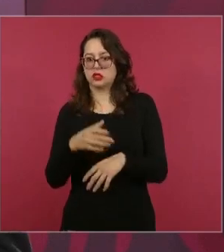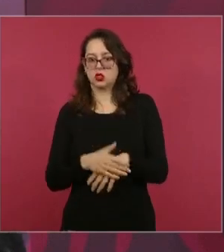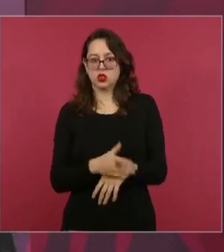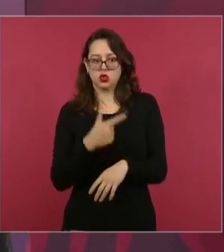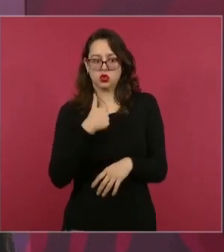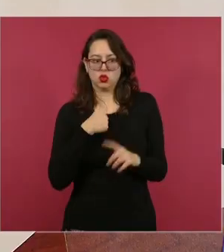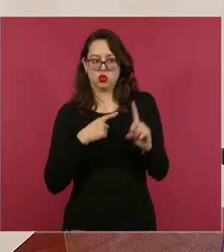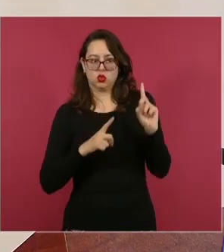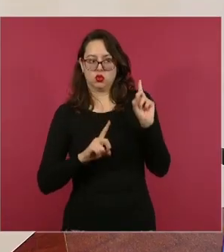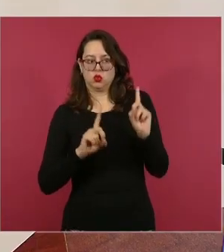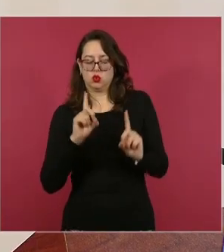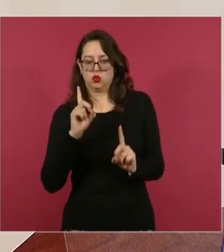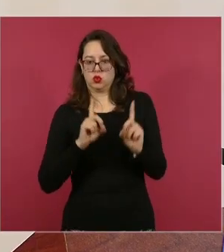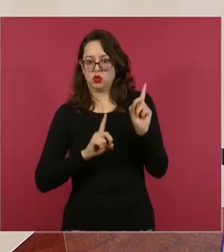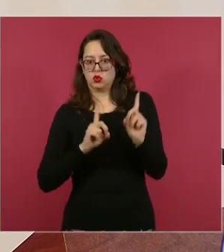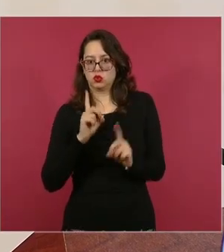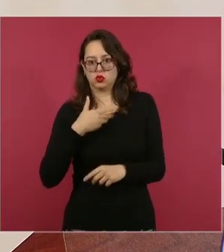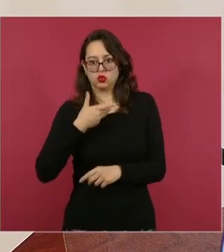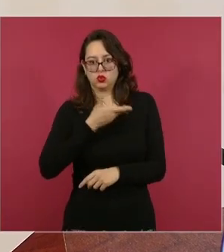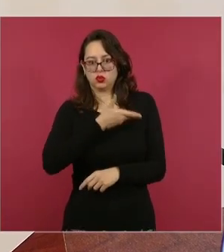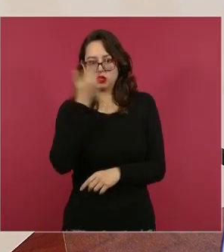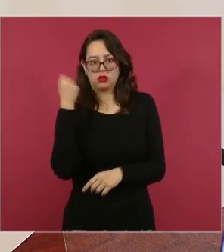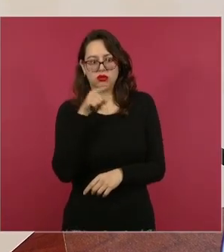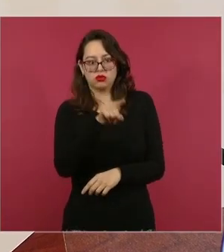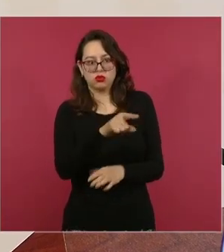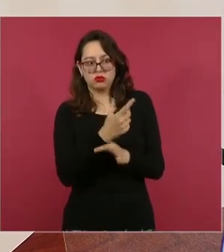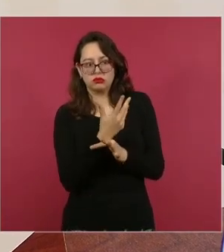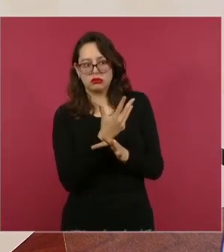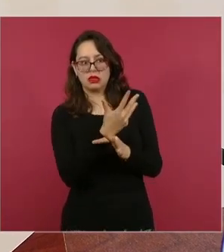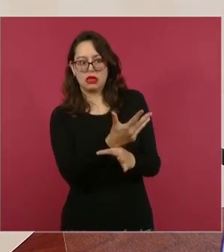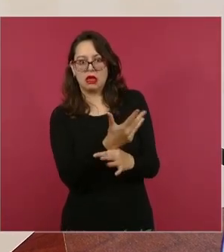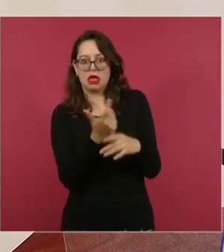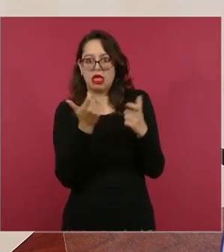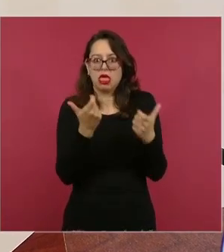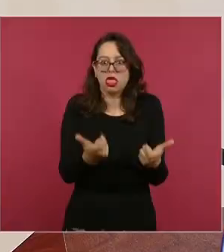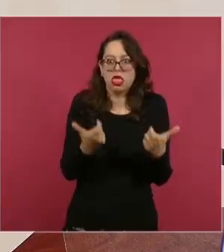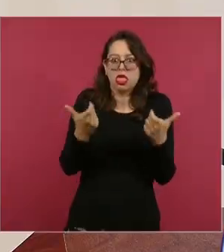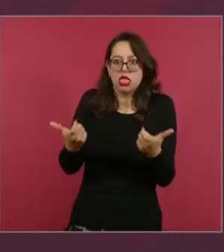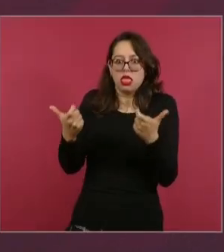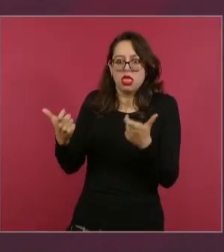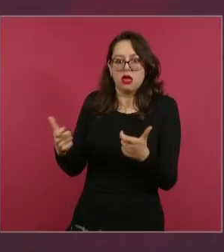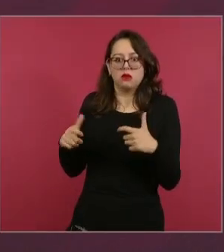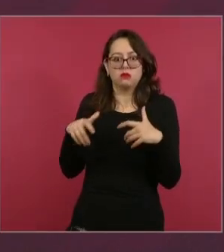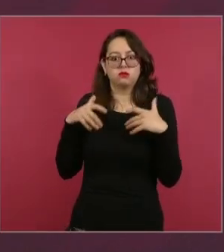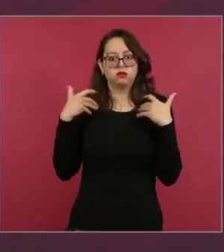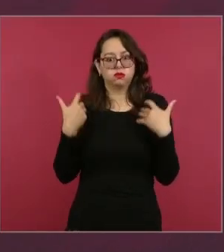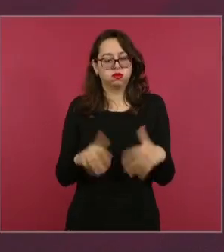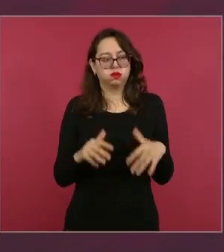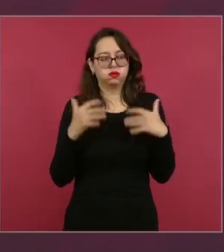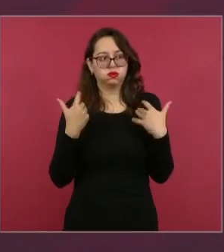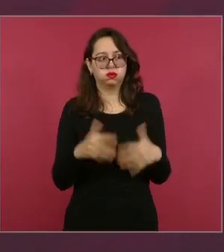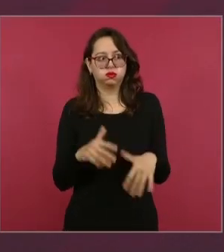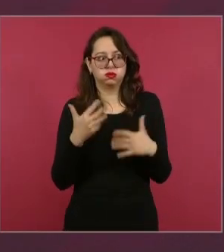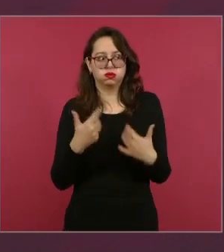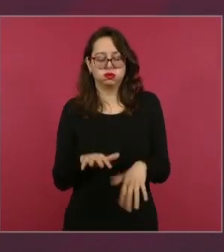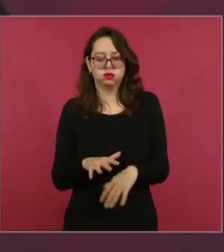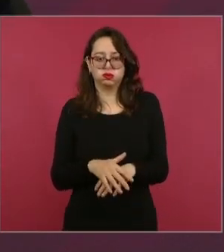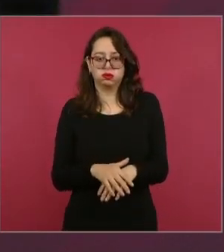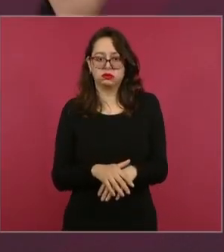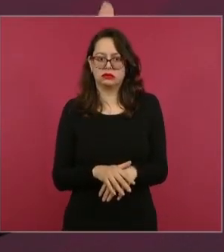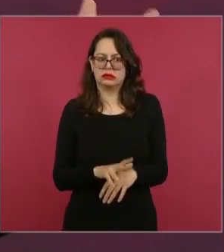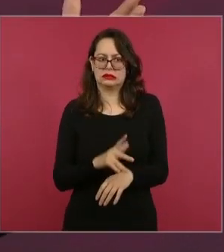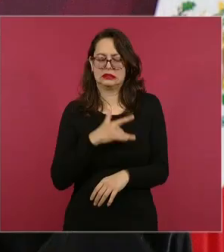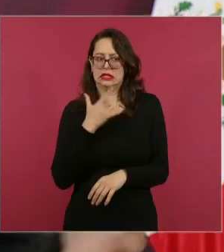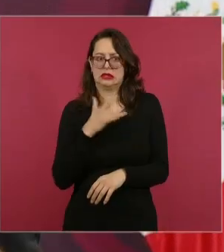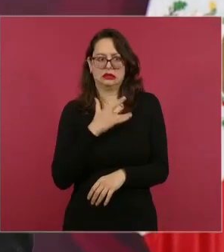yo lo digo con todo respeto a Carlos pozos se me